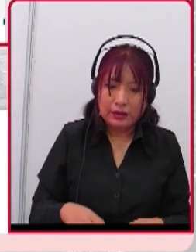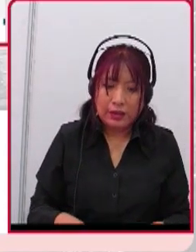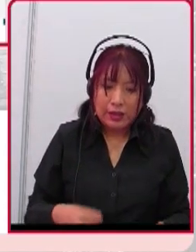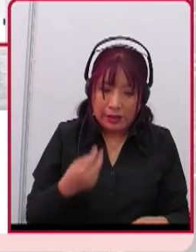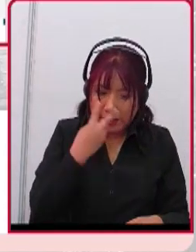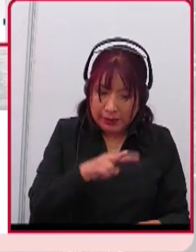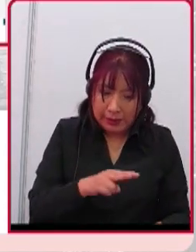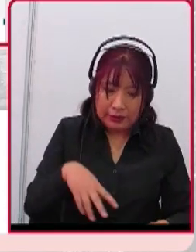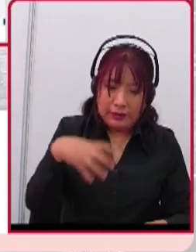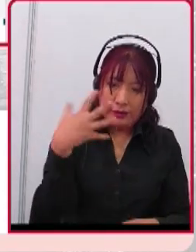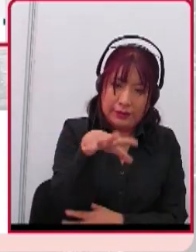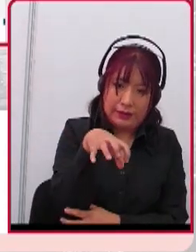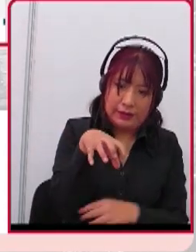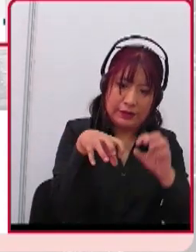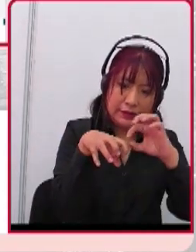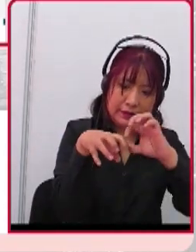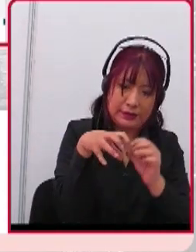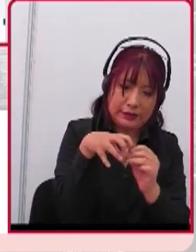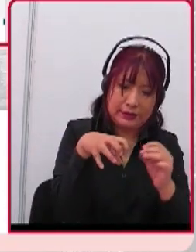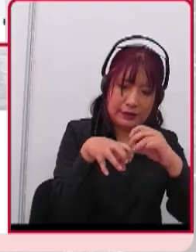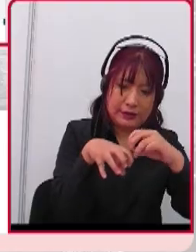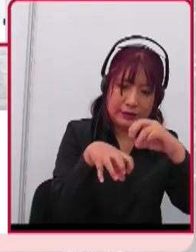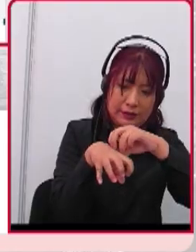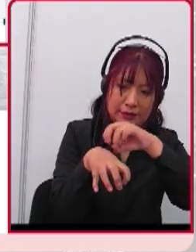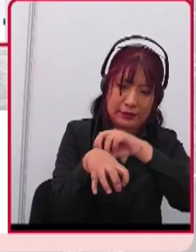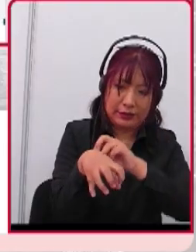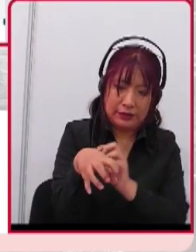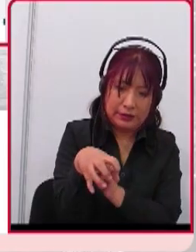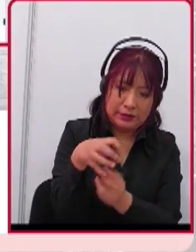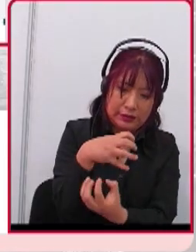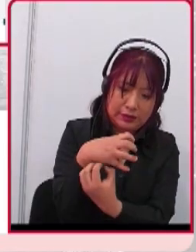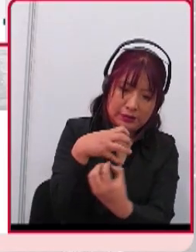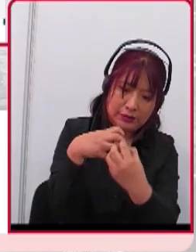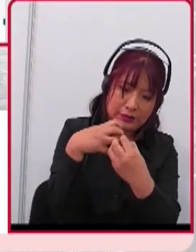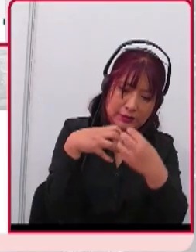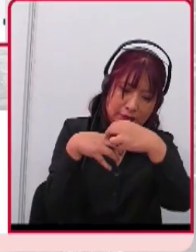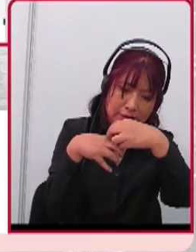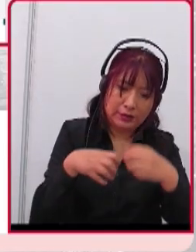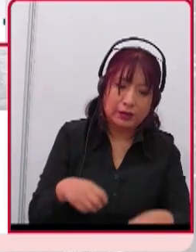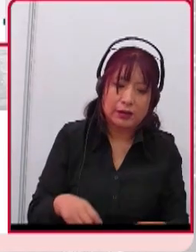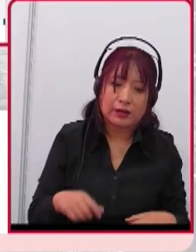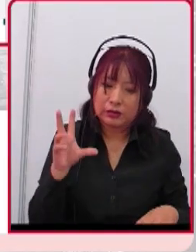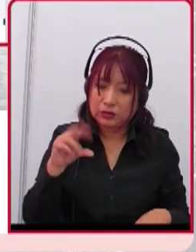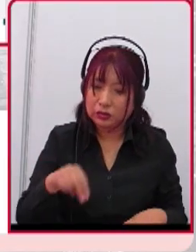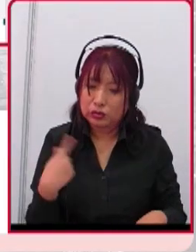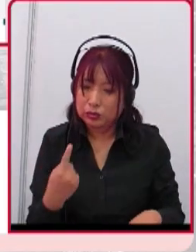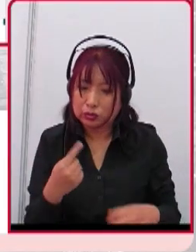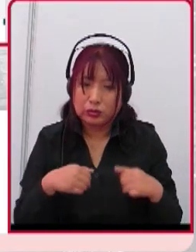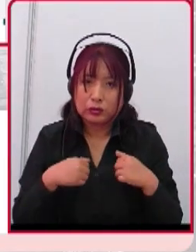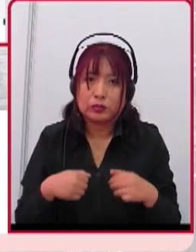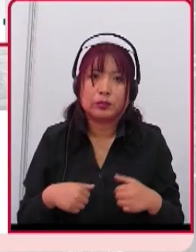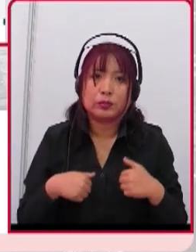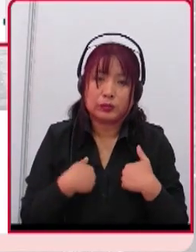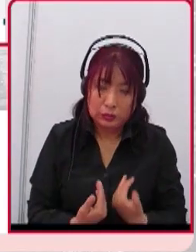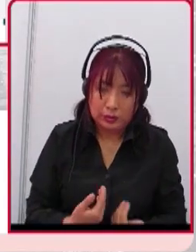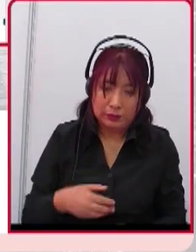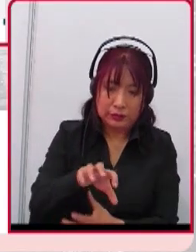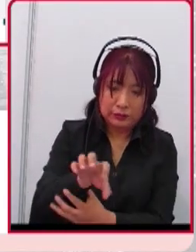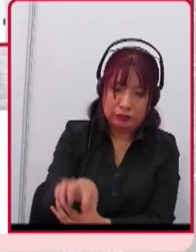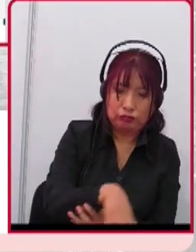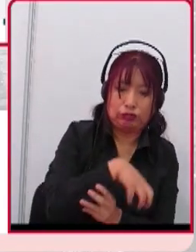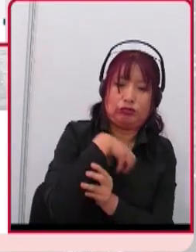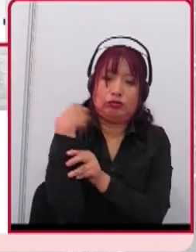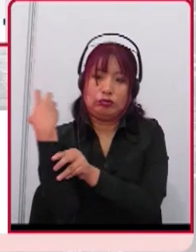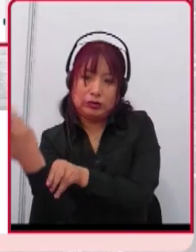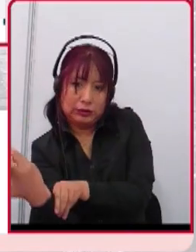de unión que estamos viendo en el primer apartado del robot que nos va a permitir no solo tener un giro, sino también